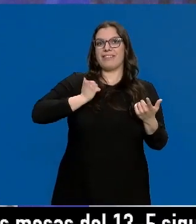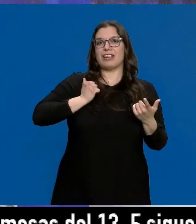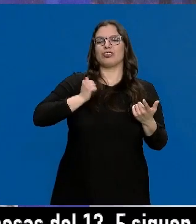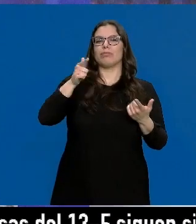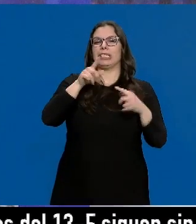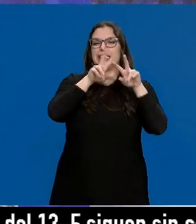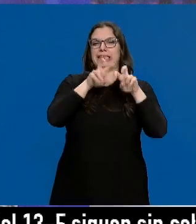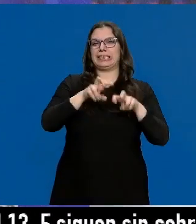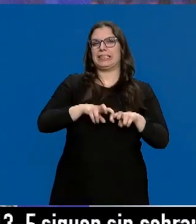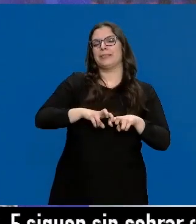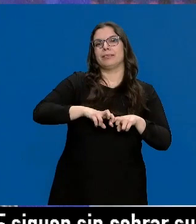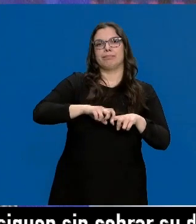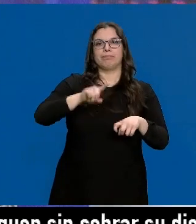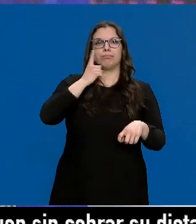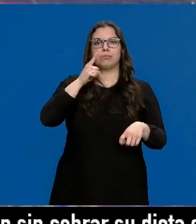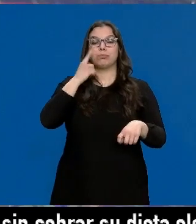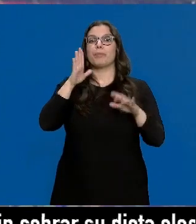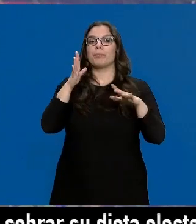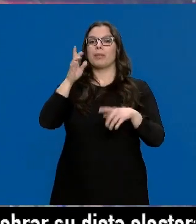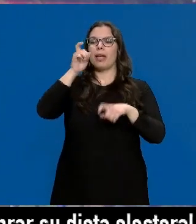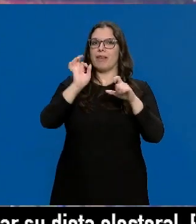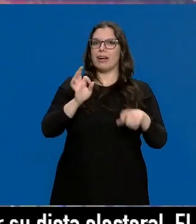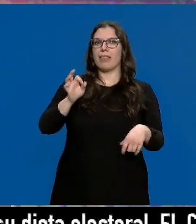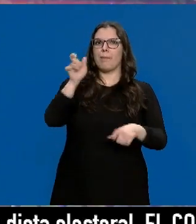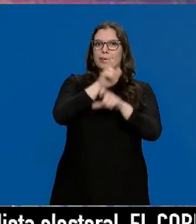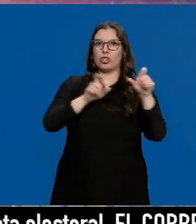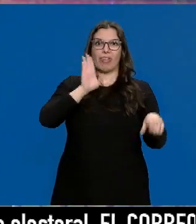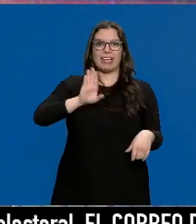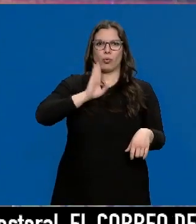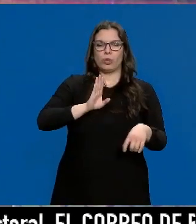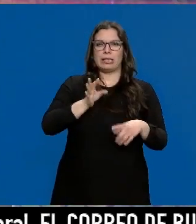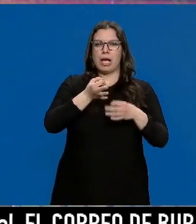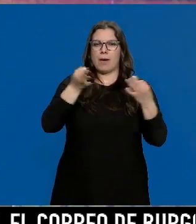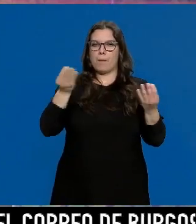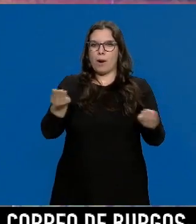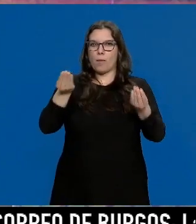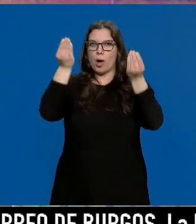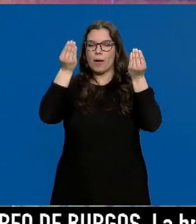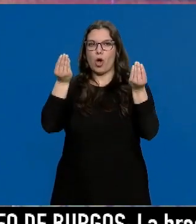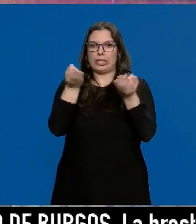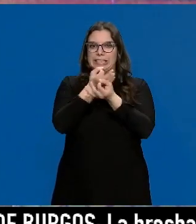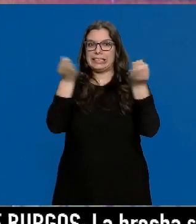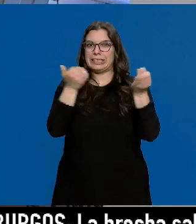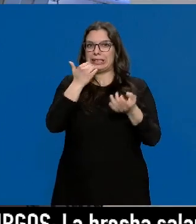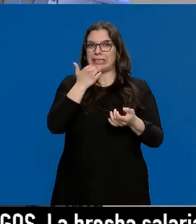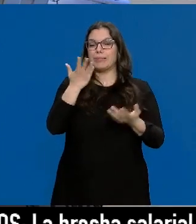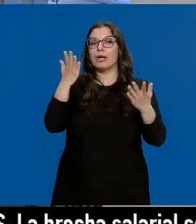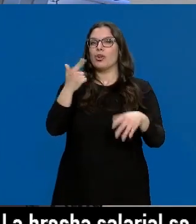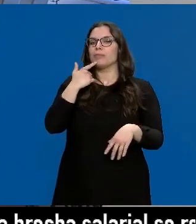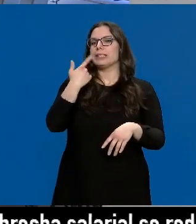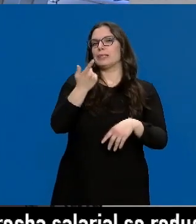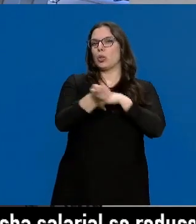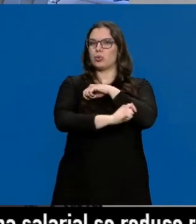de grafística. Aunque los delincuentes sofistican cada vez más sus sistemas, los agentes ofrecen varias claves para que cualquier ciudadano